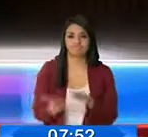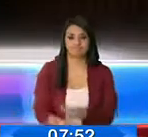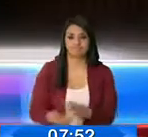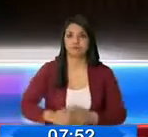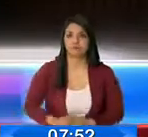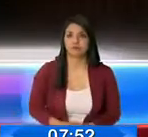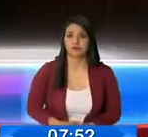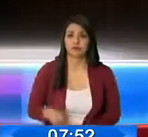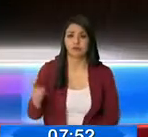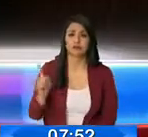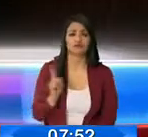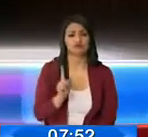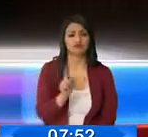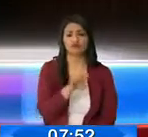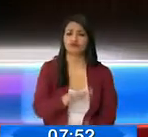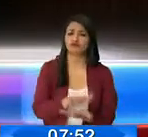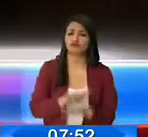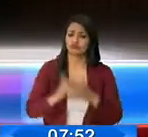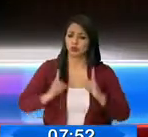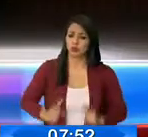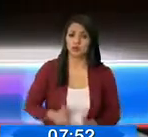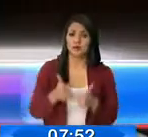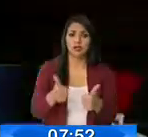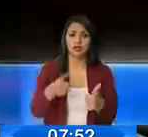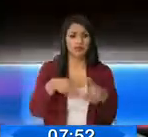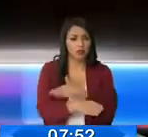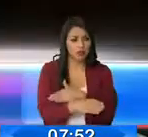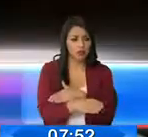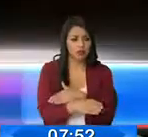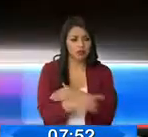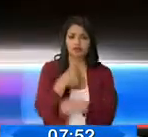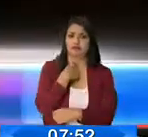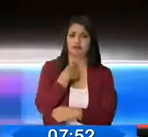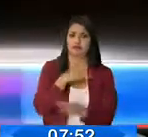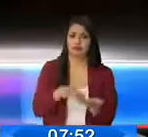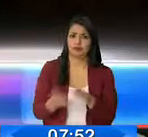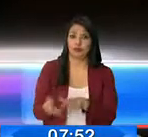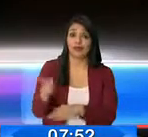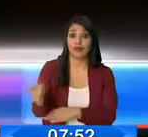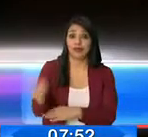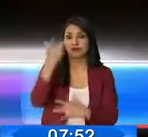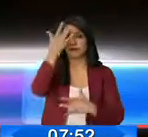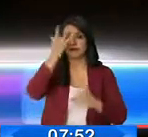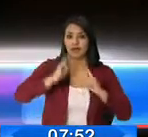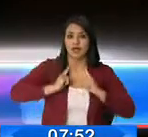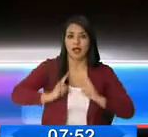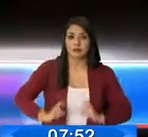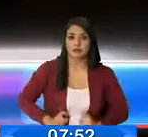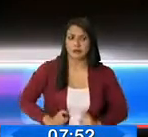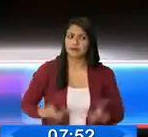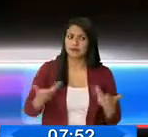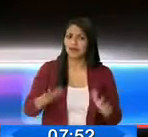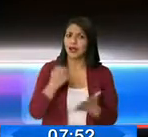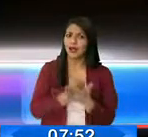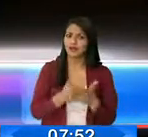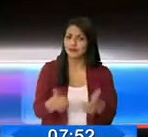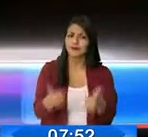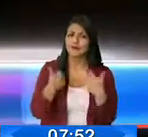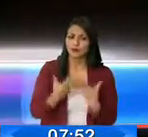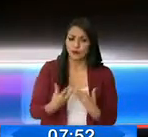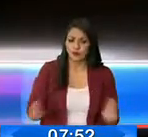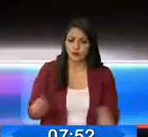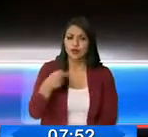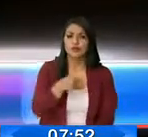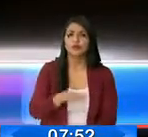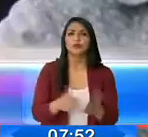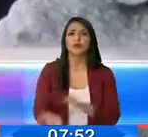aquí caminando y lamentablemente fallece. Mire, y le digo, ella tenía un cáncer y lo superó el cáncer. Y mire dónde